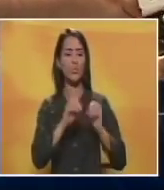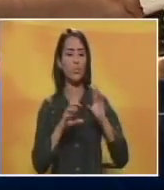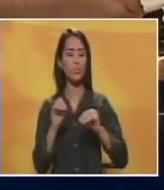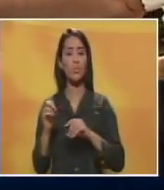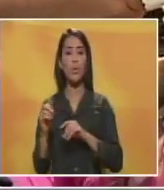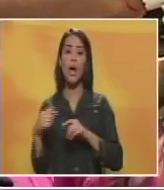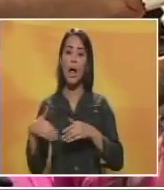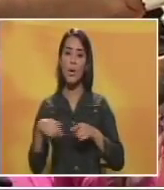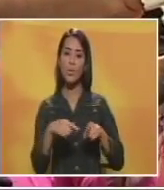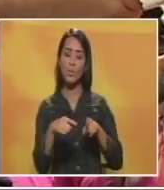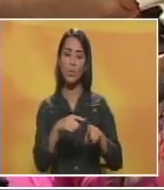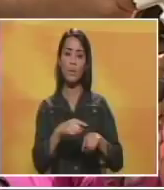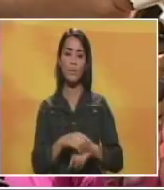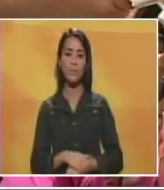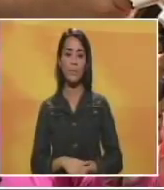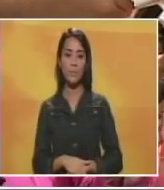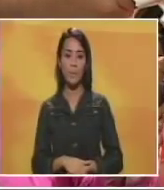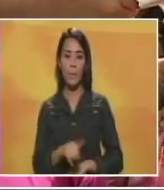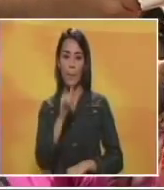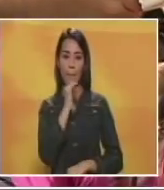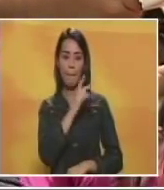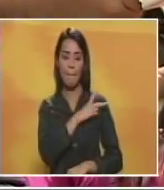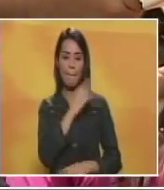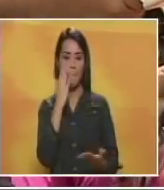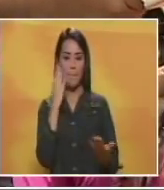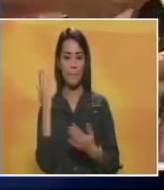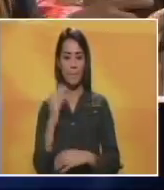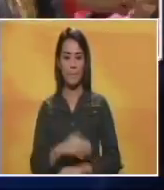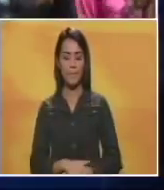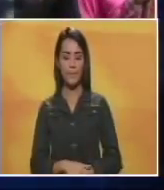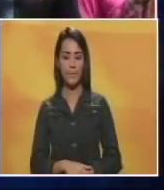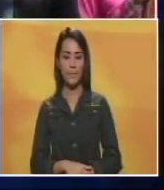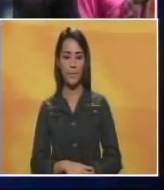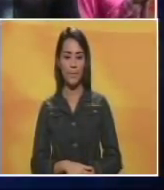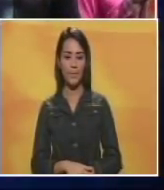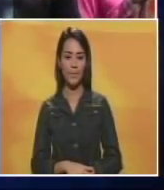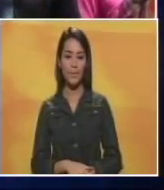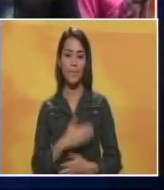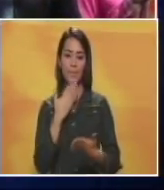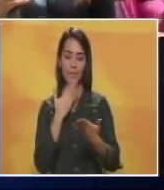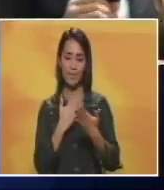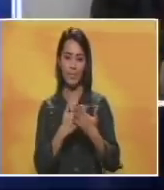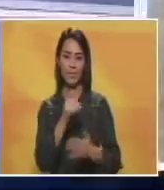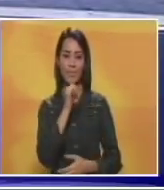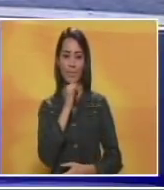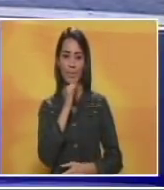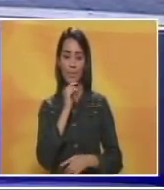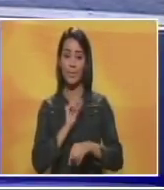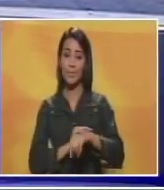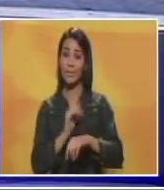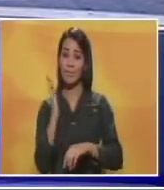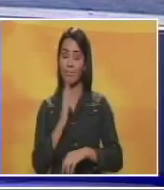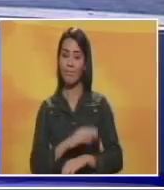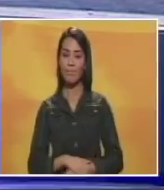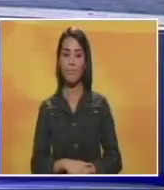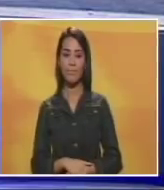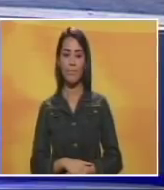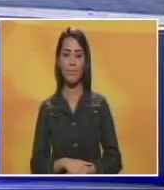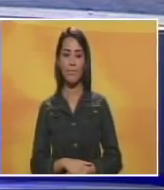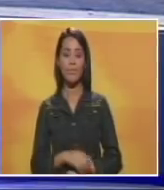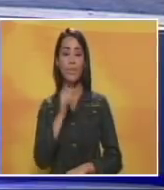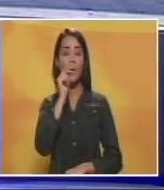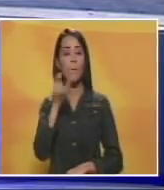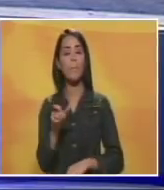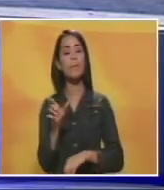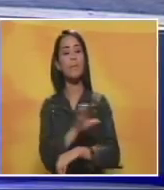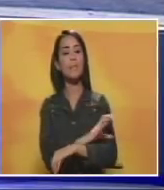quebradas de todas las regiones. Con esta información retornamos al contacto a los estudios. Muchísimas gracias, Diana. En breve. Adelanto. Nacho publica